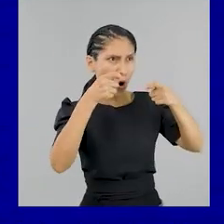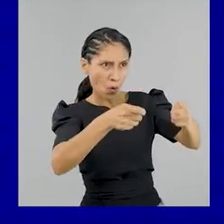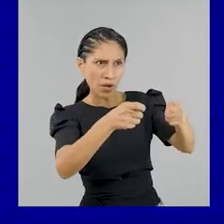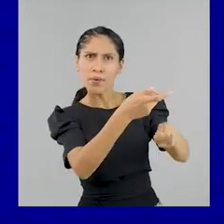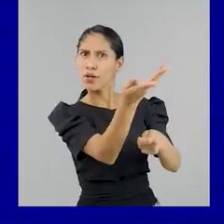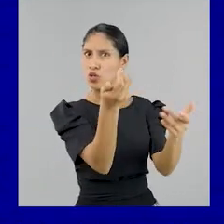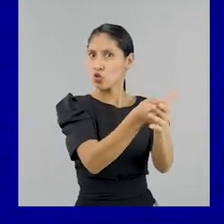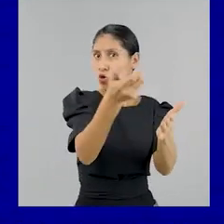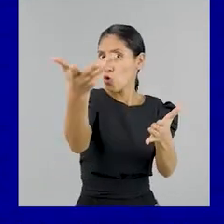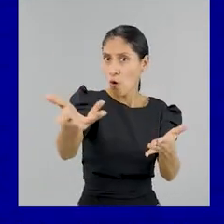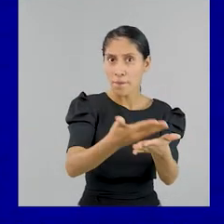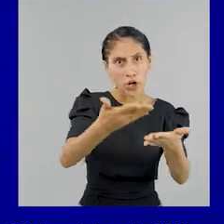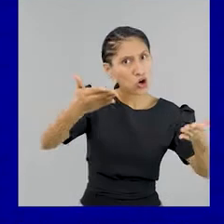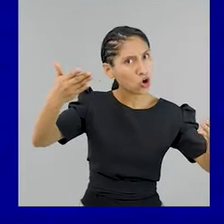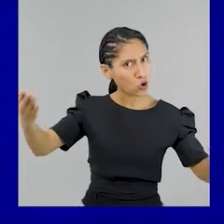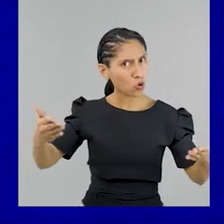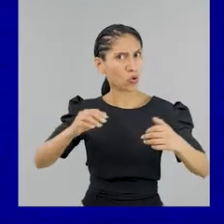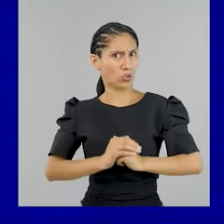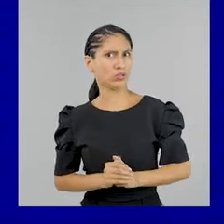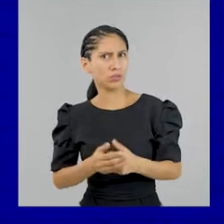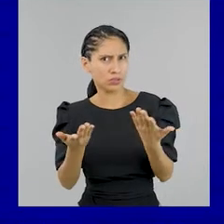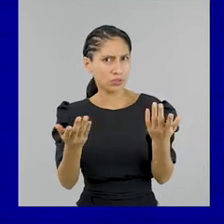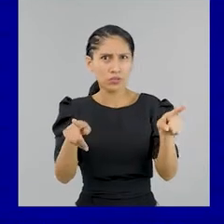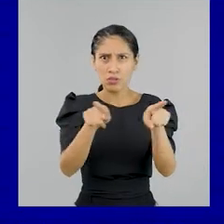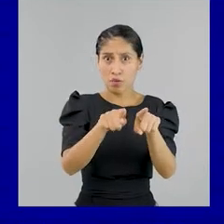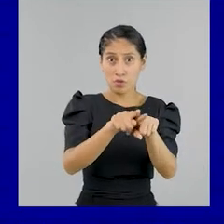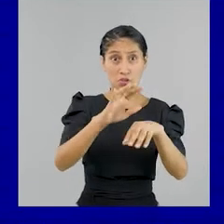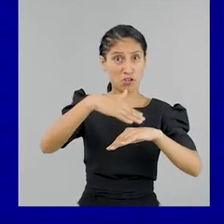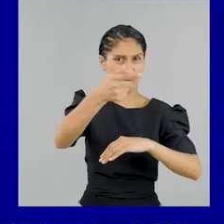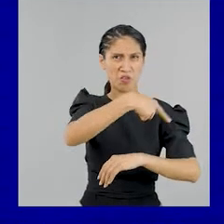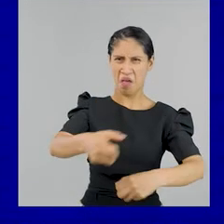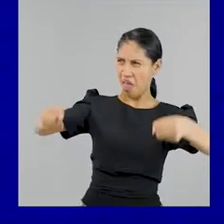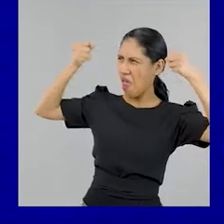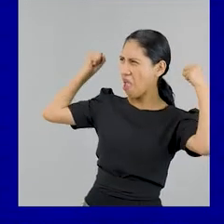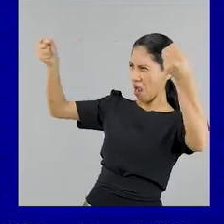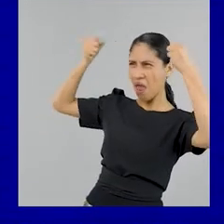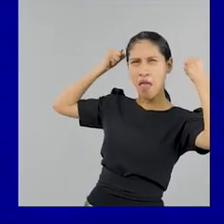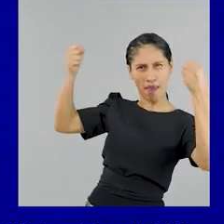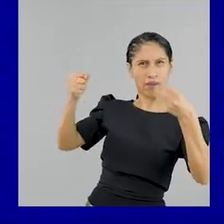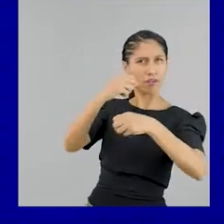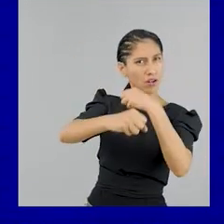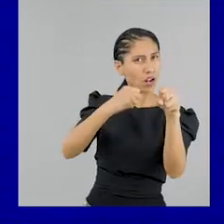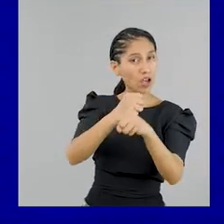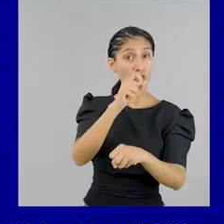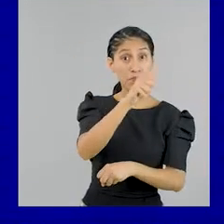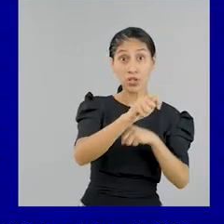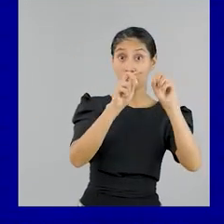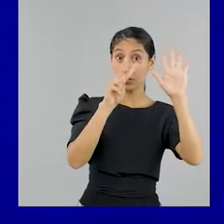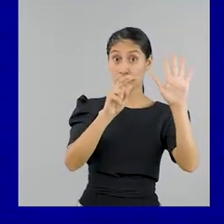de productos españoles. Pero, un siglo después de la rebelión de